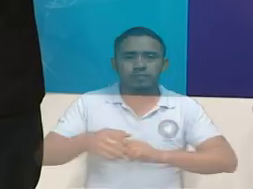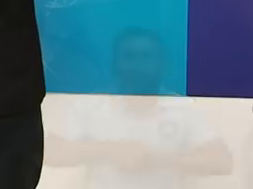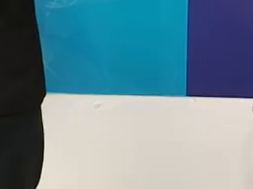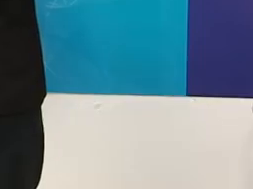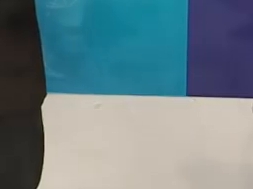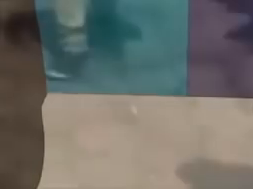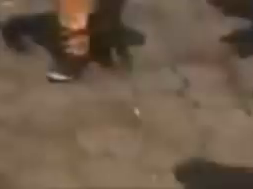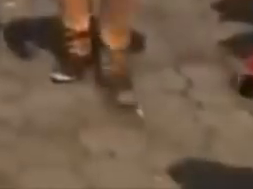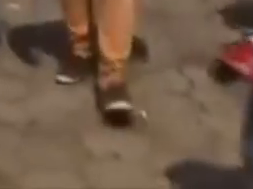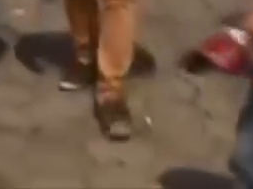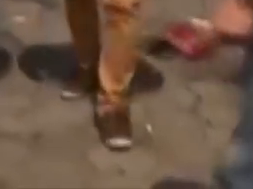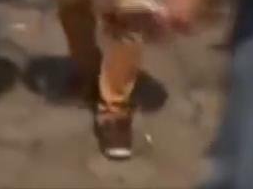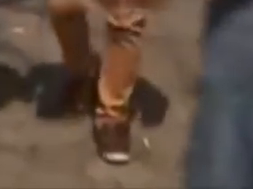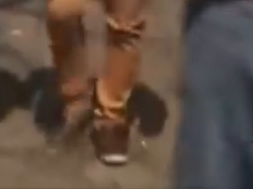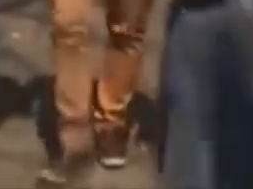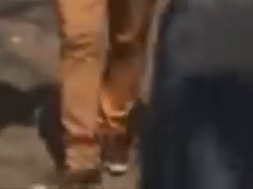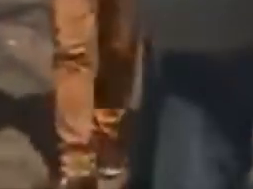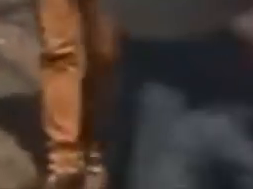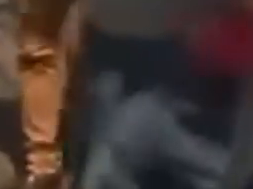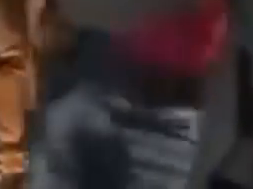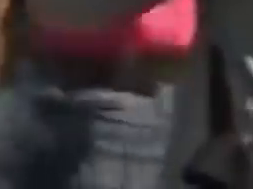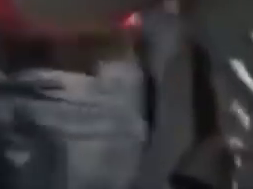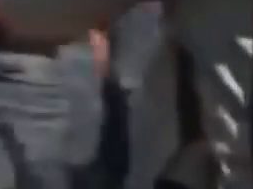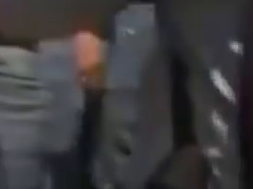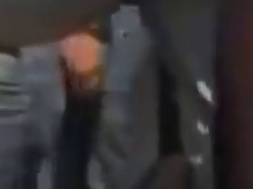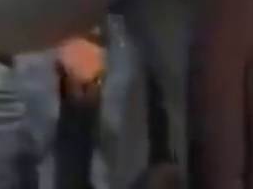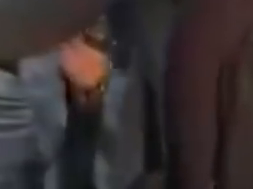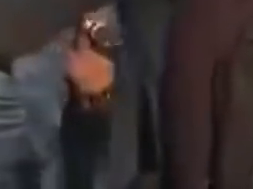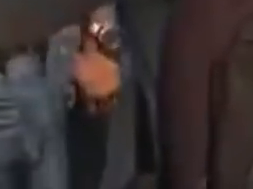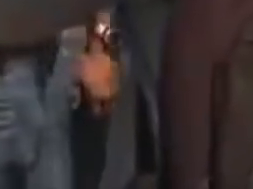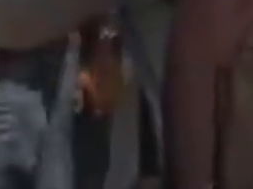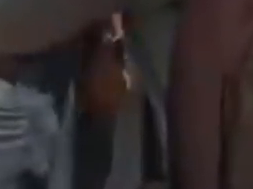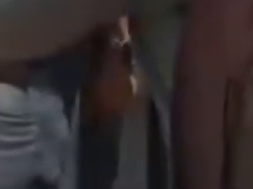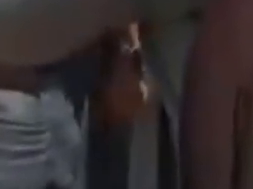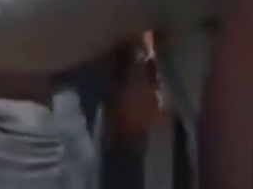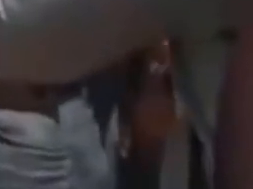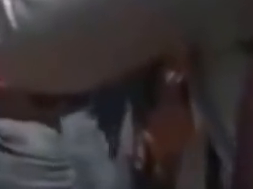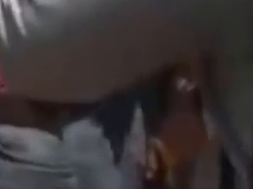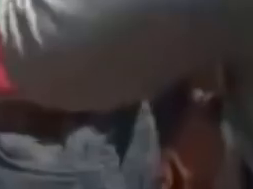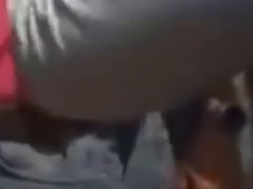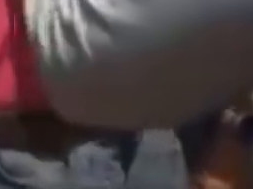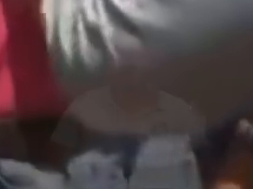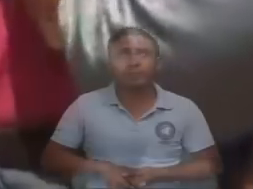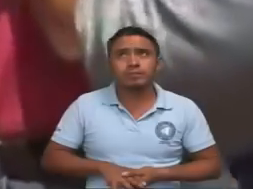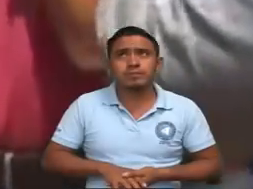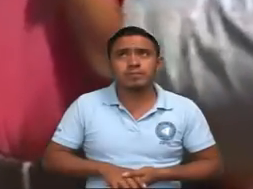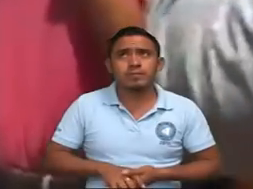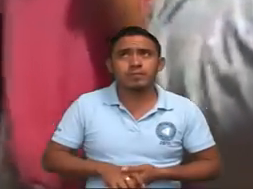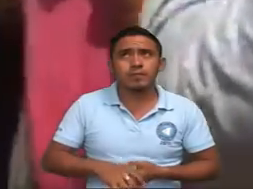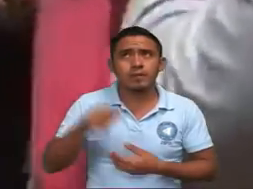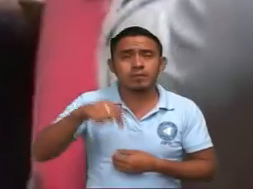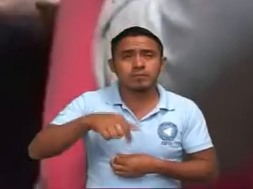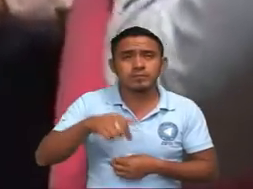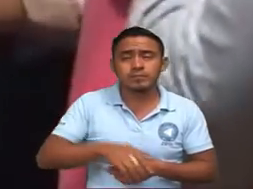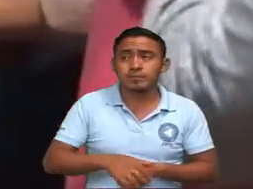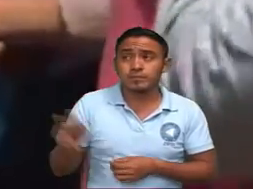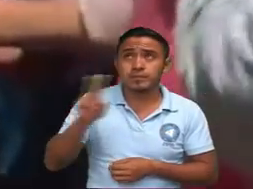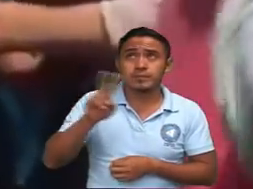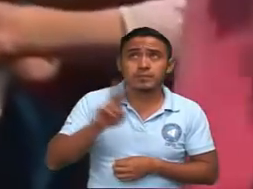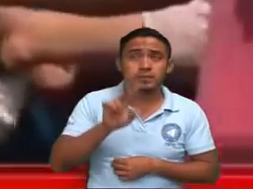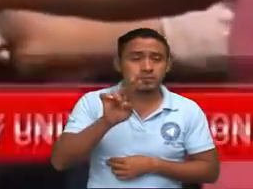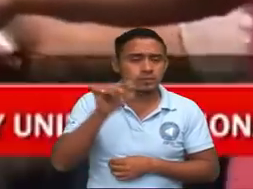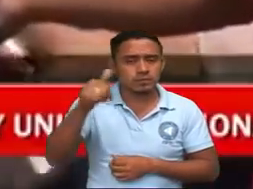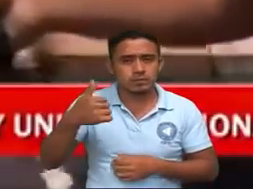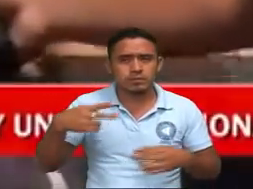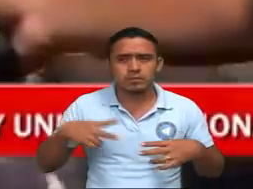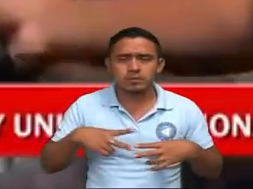detalles. Bueno, buenos días, compañeras y compañeros. Hoy, viernes 26 de